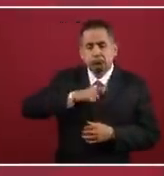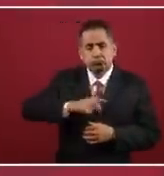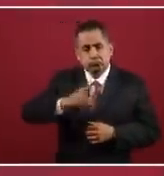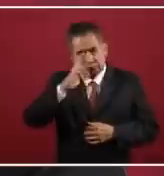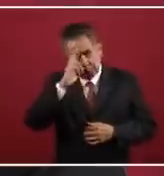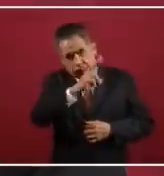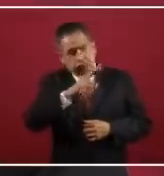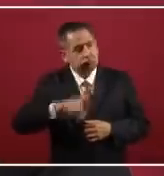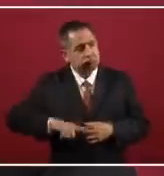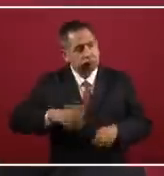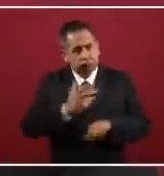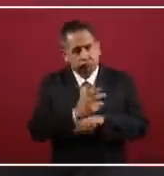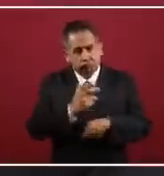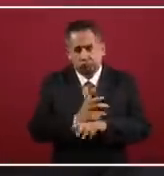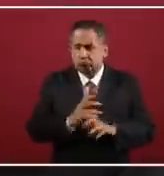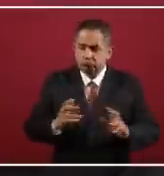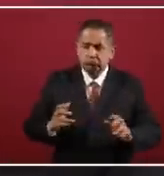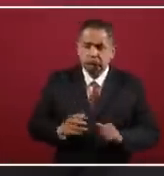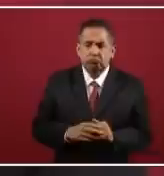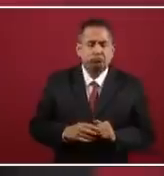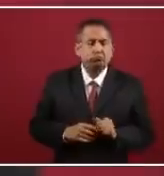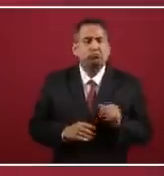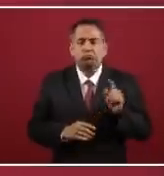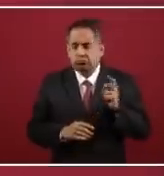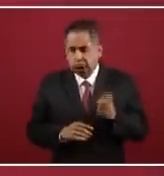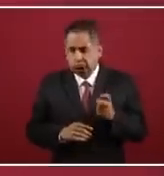al gobierno de Estados Unidos y que